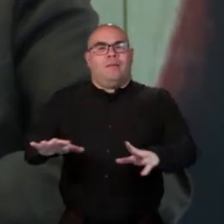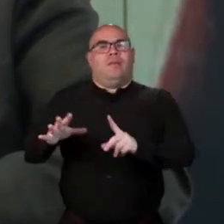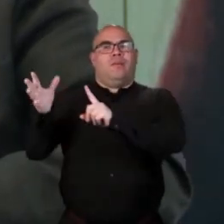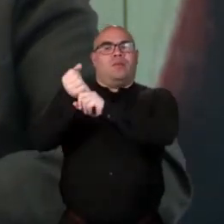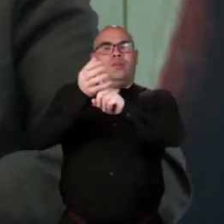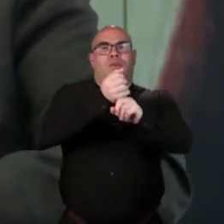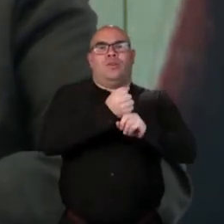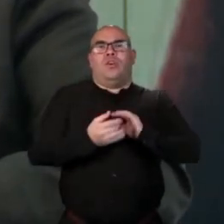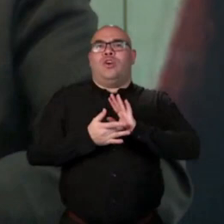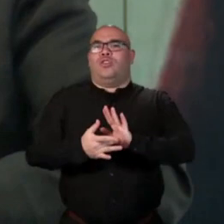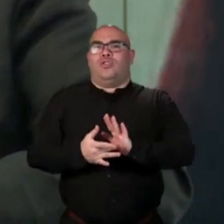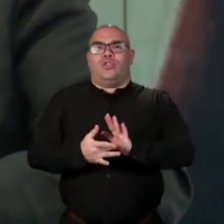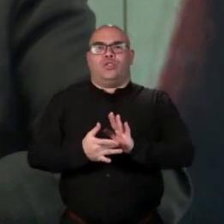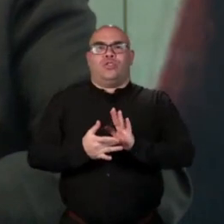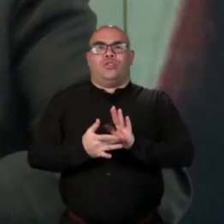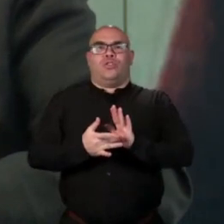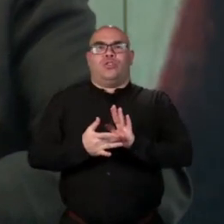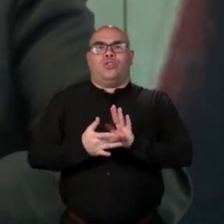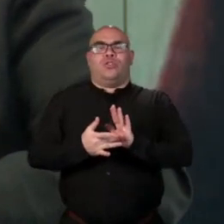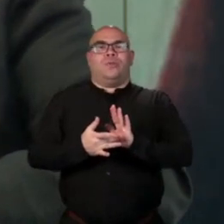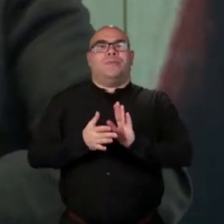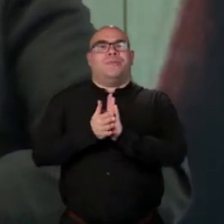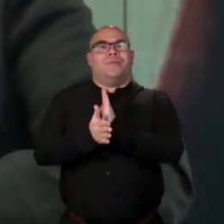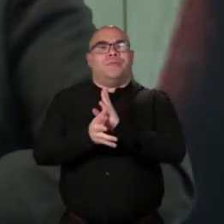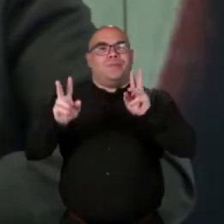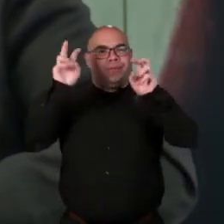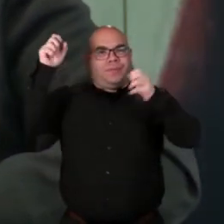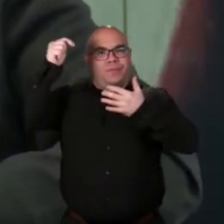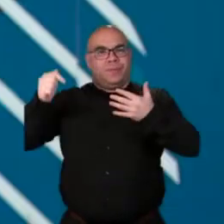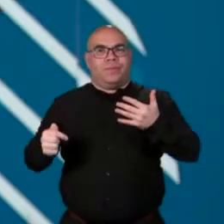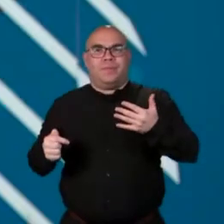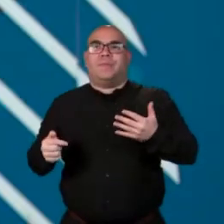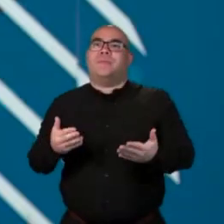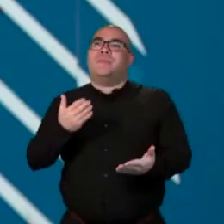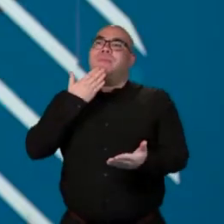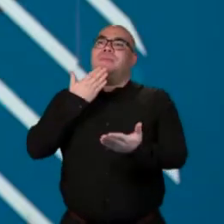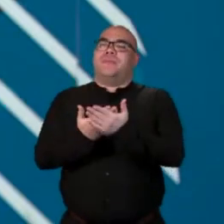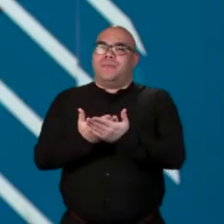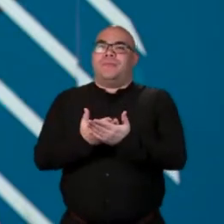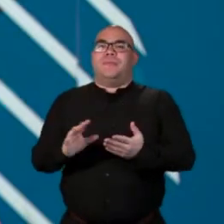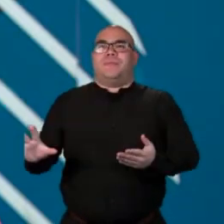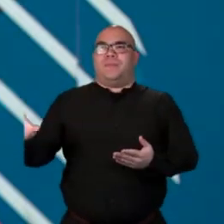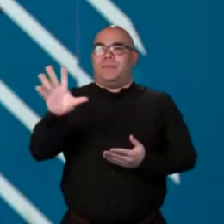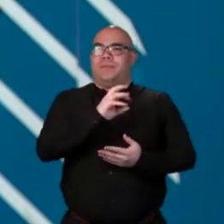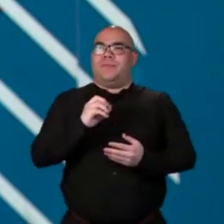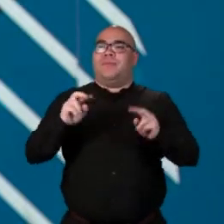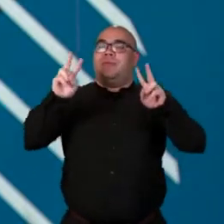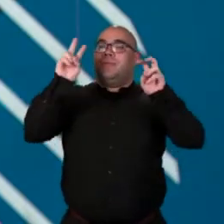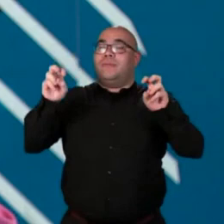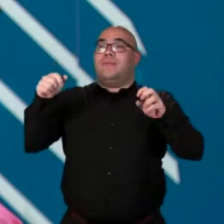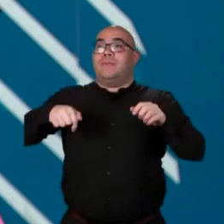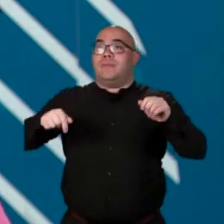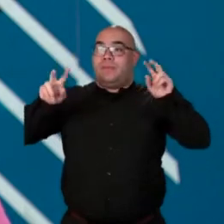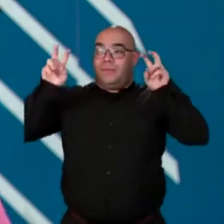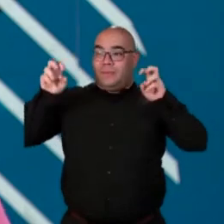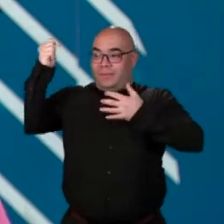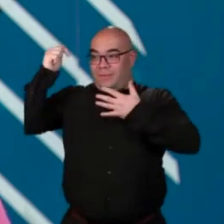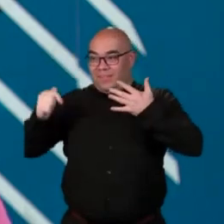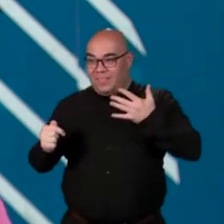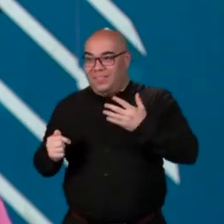del ejercicio de la función sustantiva de docencia. Bueno, muchas gracias, Vice, por ese panorama tan completo